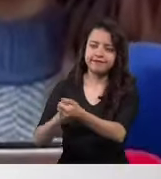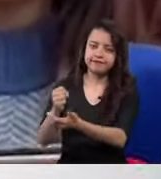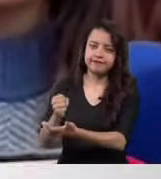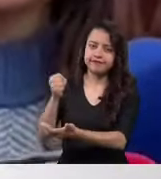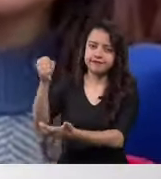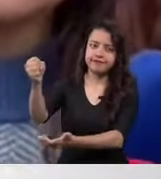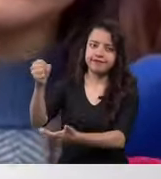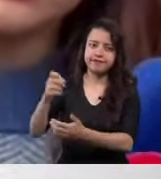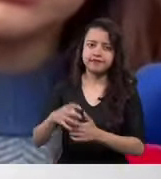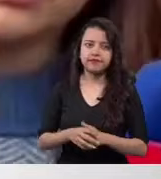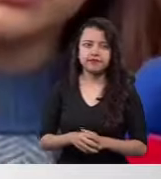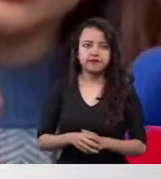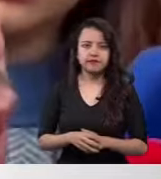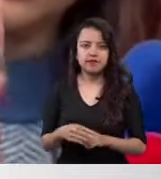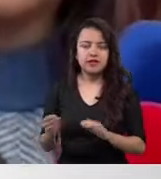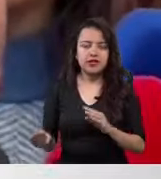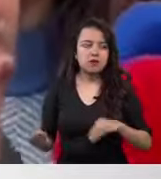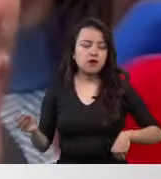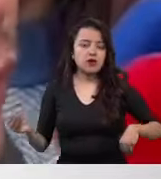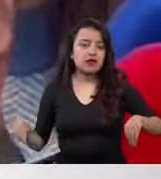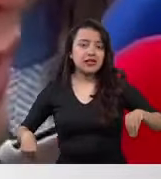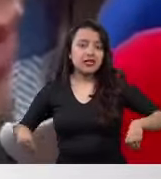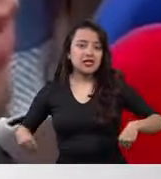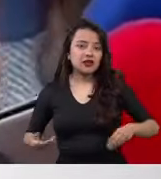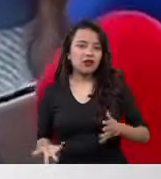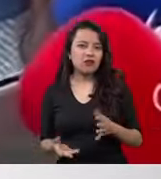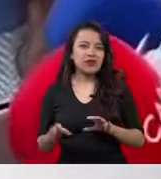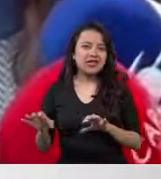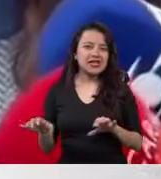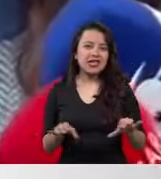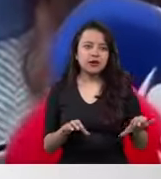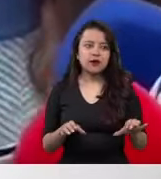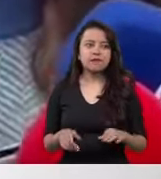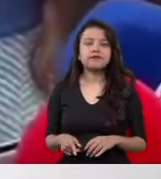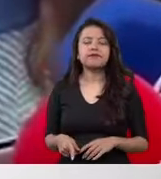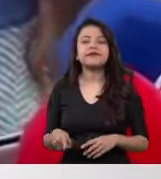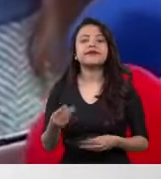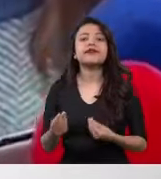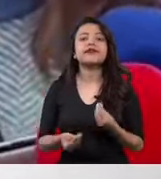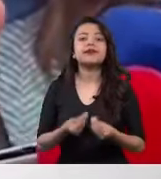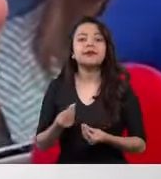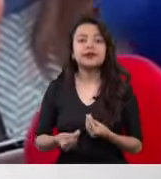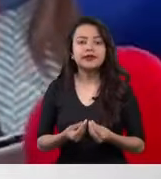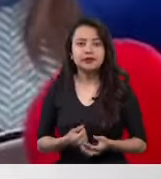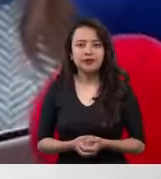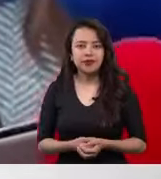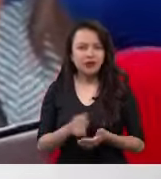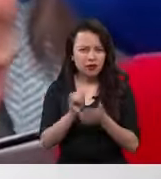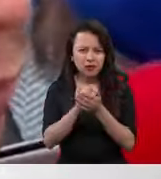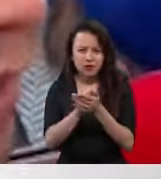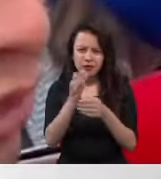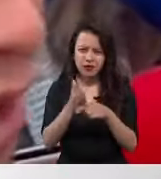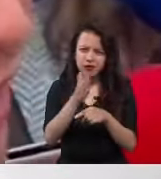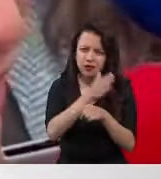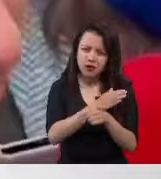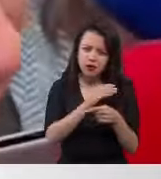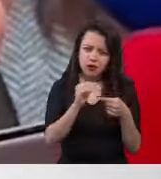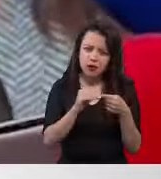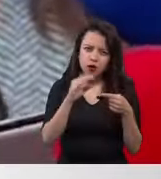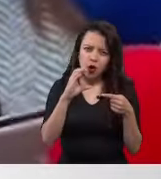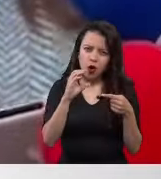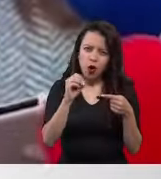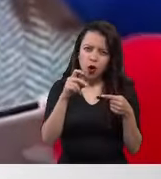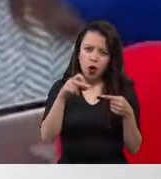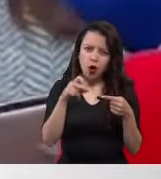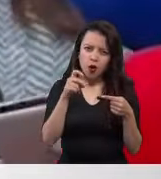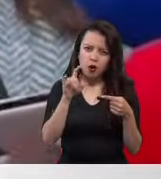en nuestra opinión, de manera irregular. Entonces, lo que hemos venido haciendo con esos FICs, como pasó con Corpo Urabá y con Antioquia, es